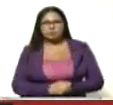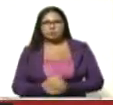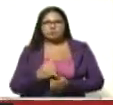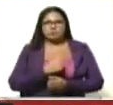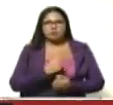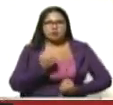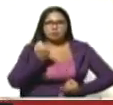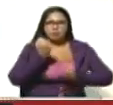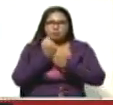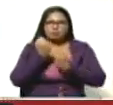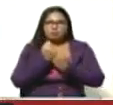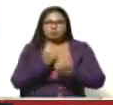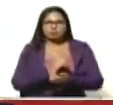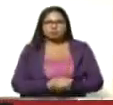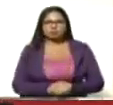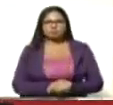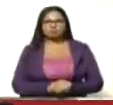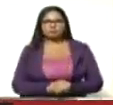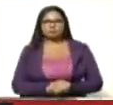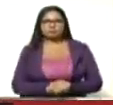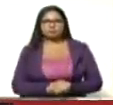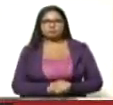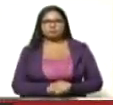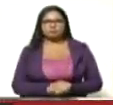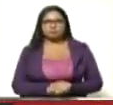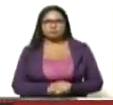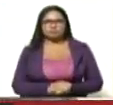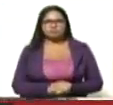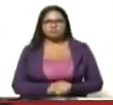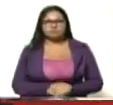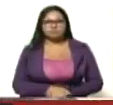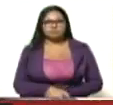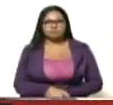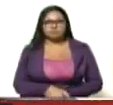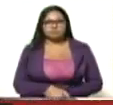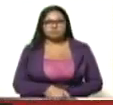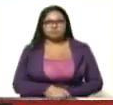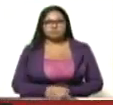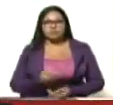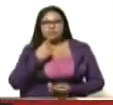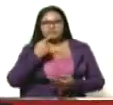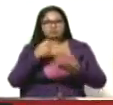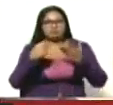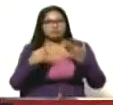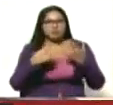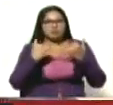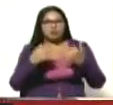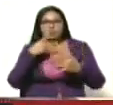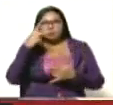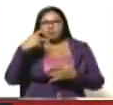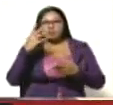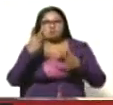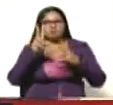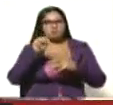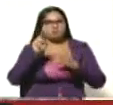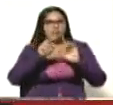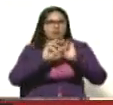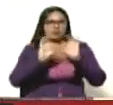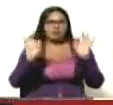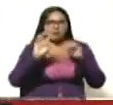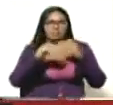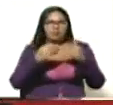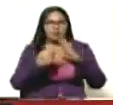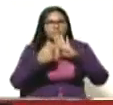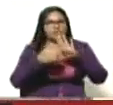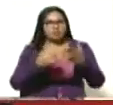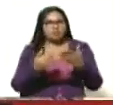pecho para quejarnos, para contenernos. La poesía nunca se ha alejado, al contrario, las